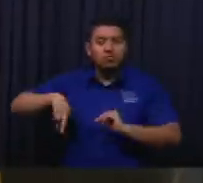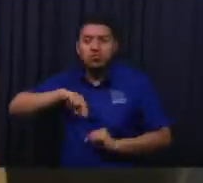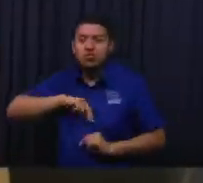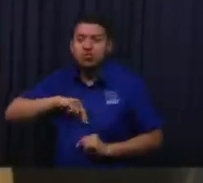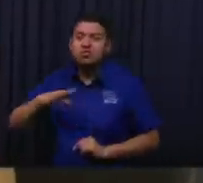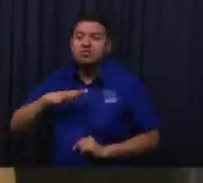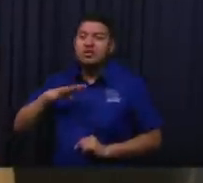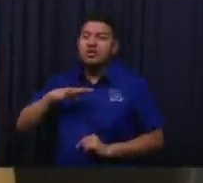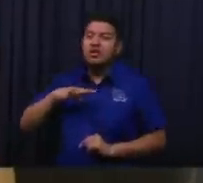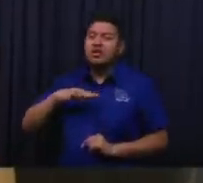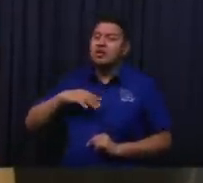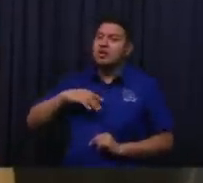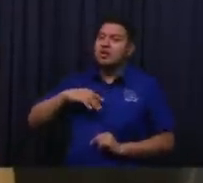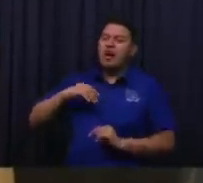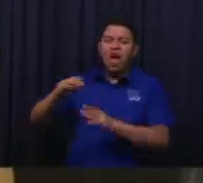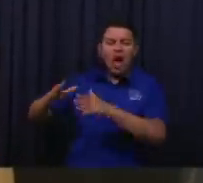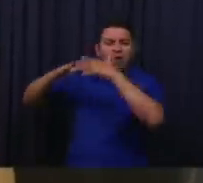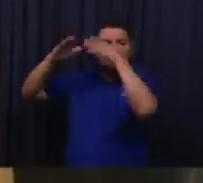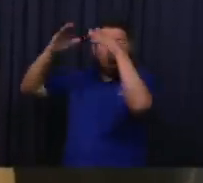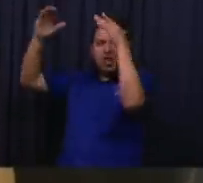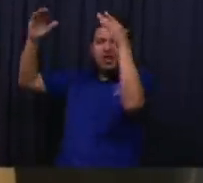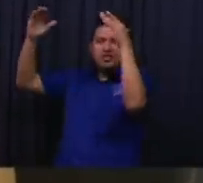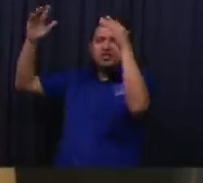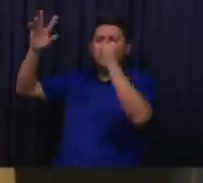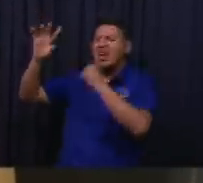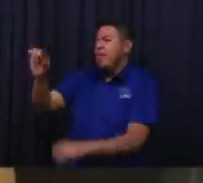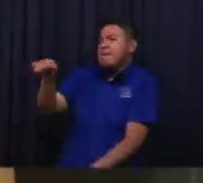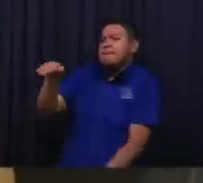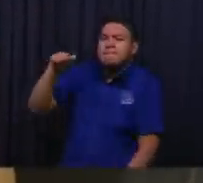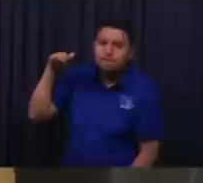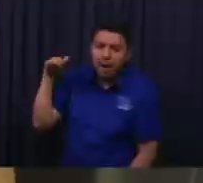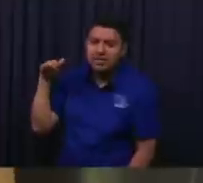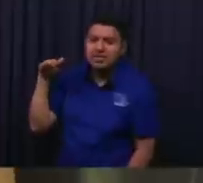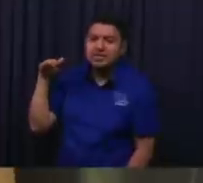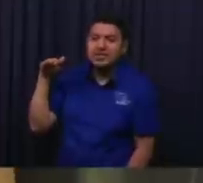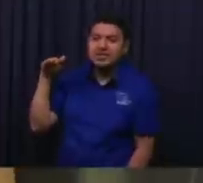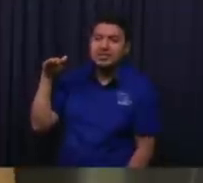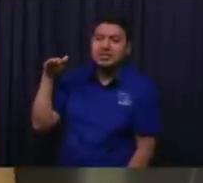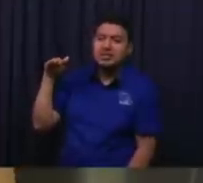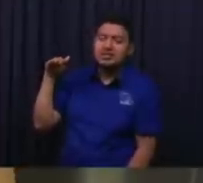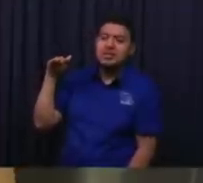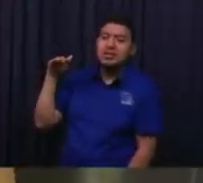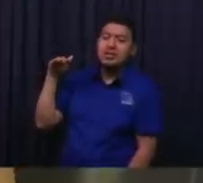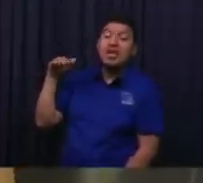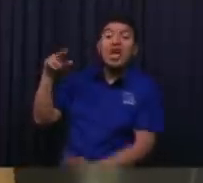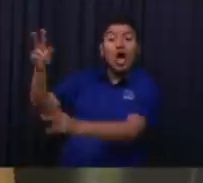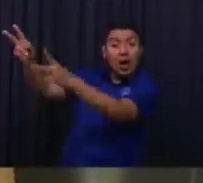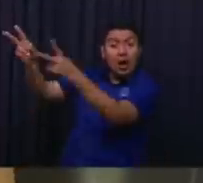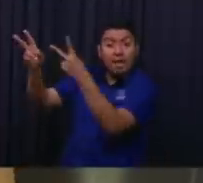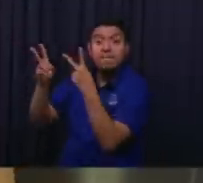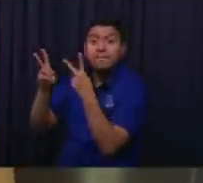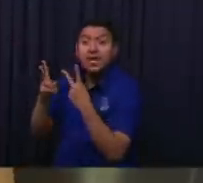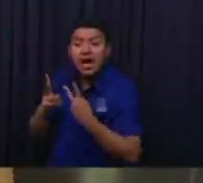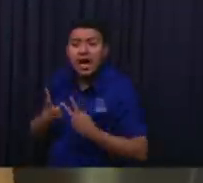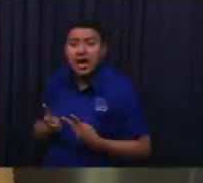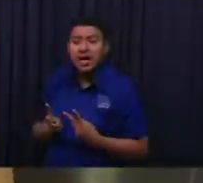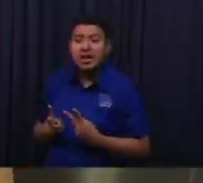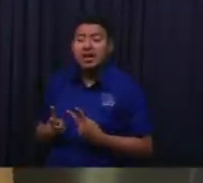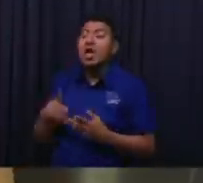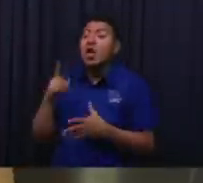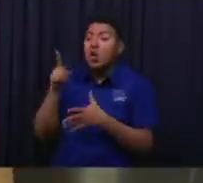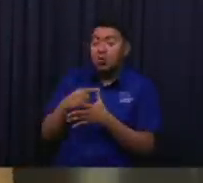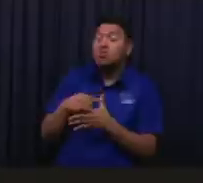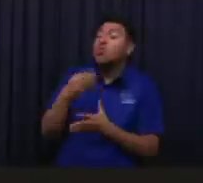vista positivo, de la misma forma, la paz que viene en la administración y